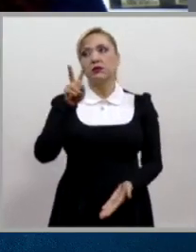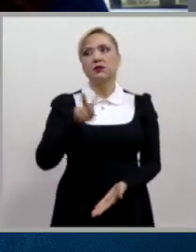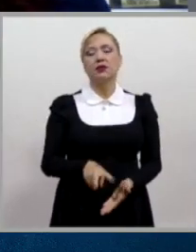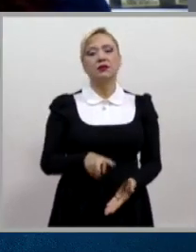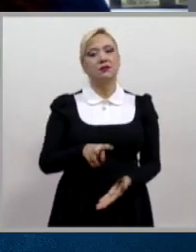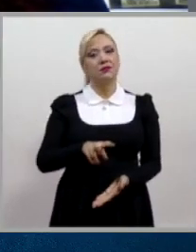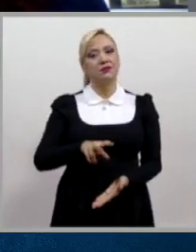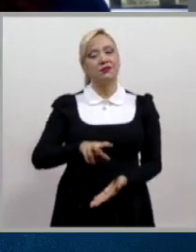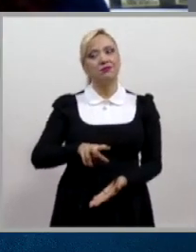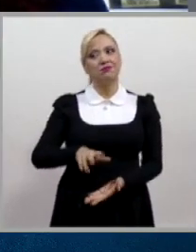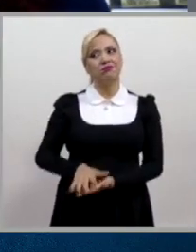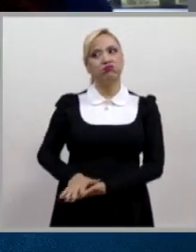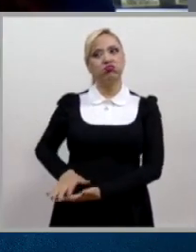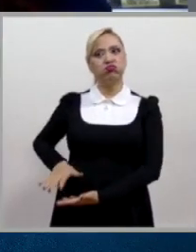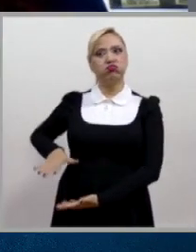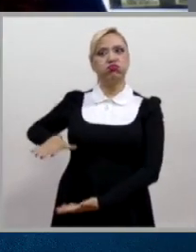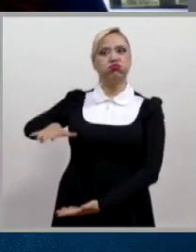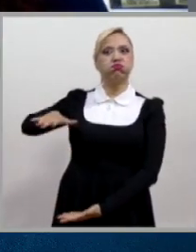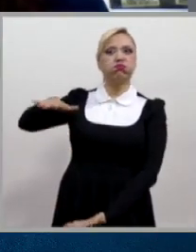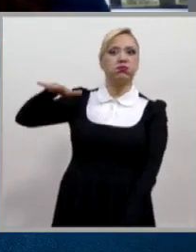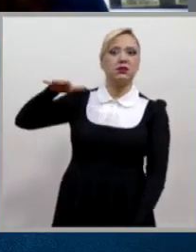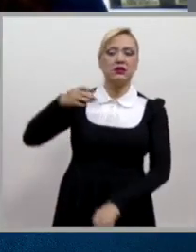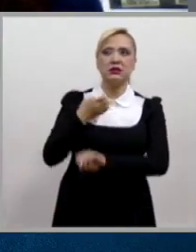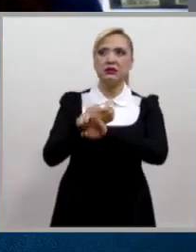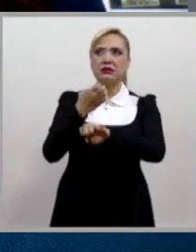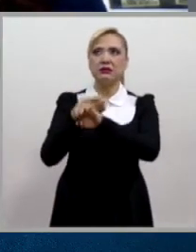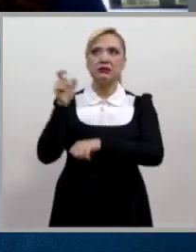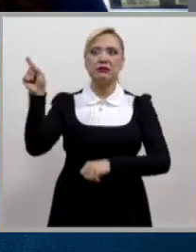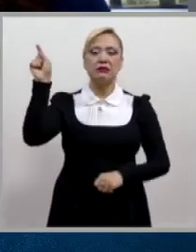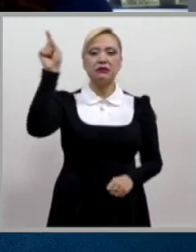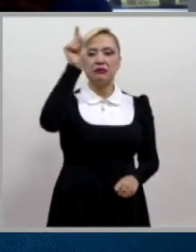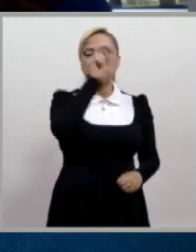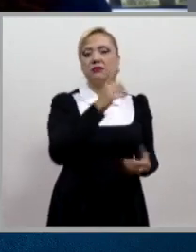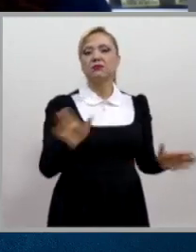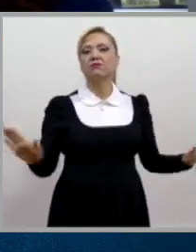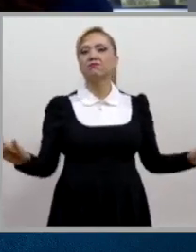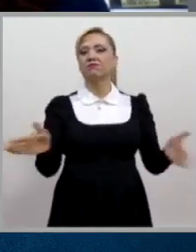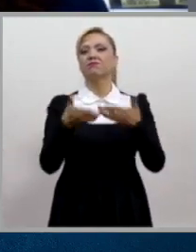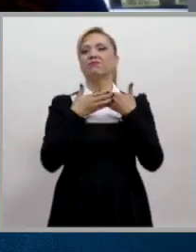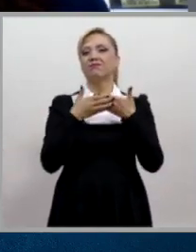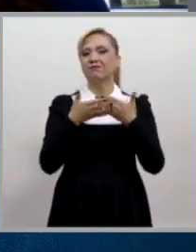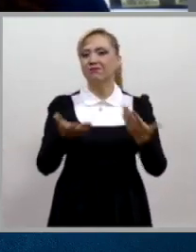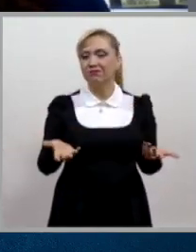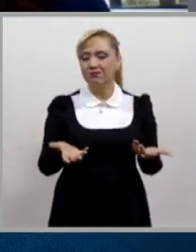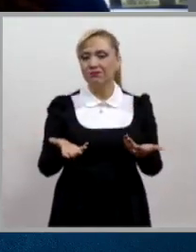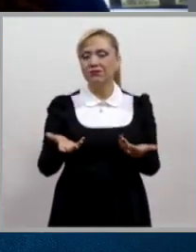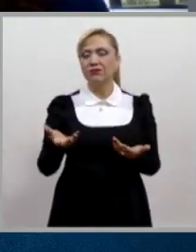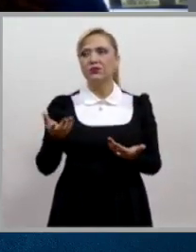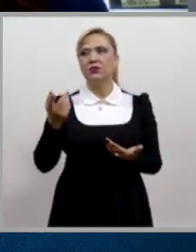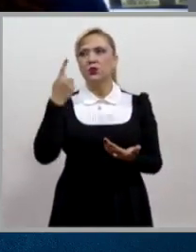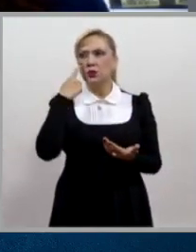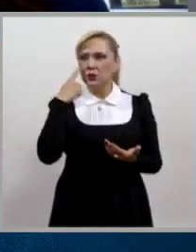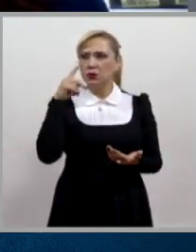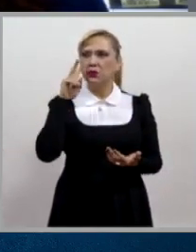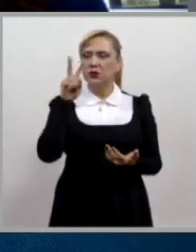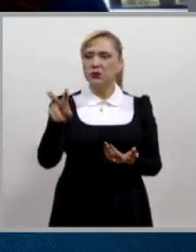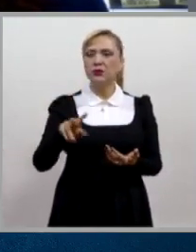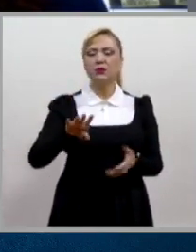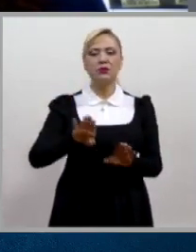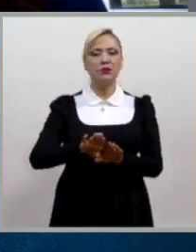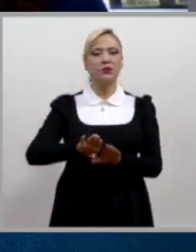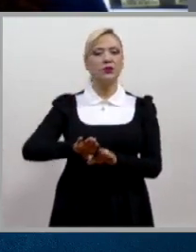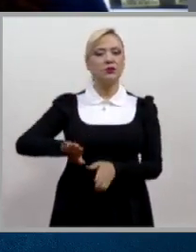rezago, sobre todo en la justicia a nivel estatal. Veíamos como en varios estados era bastante común que este rezago se haya